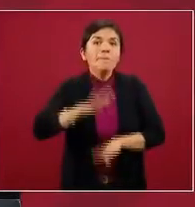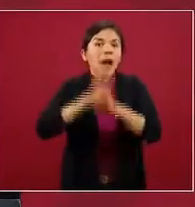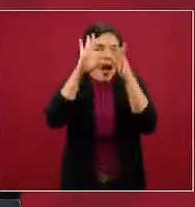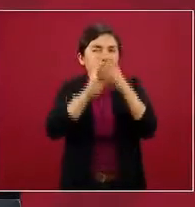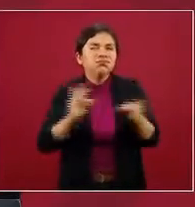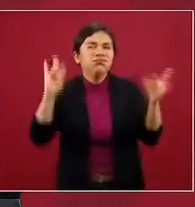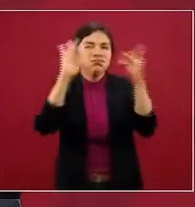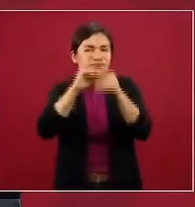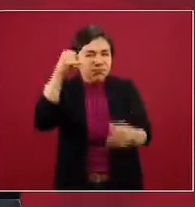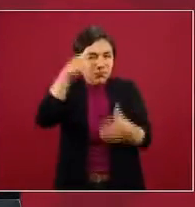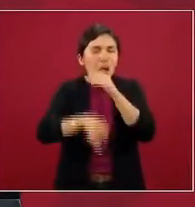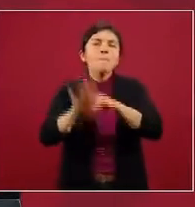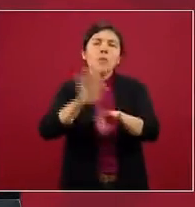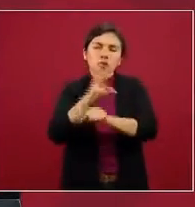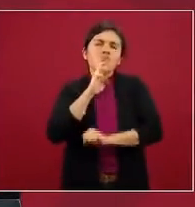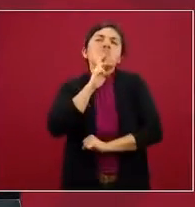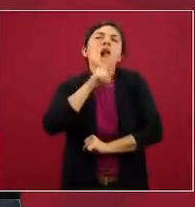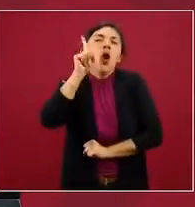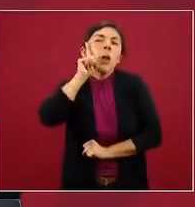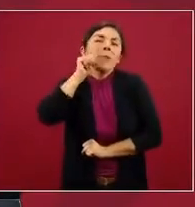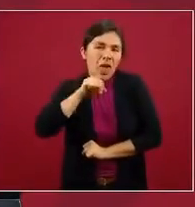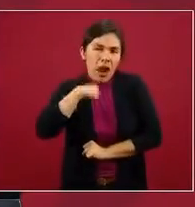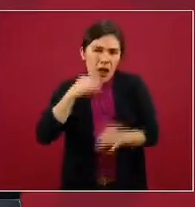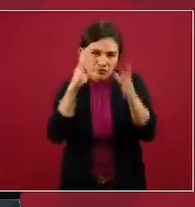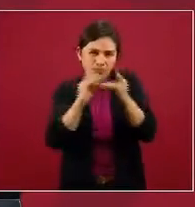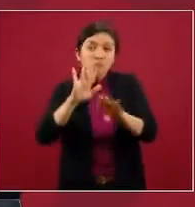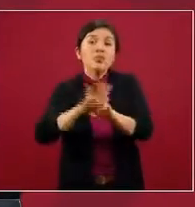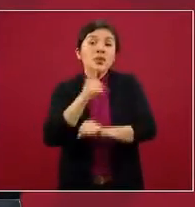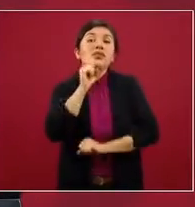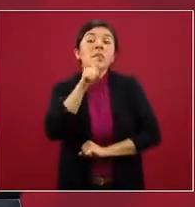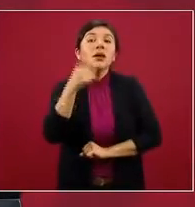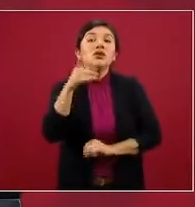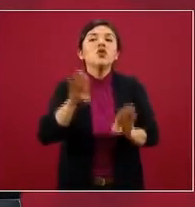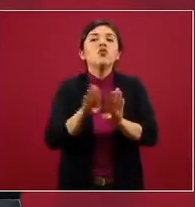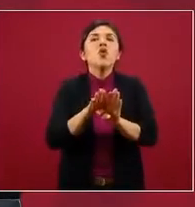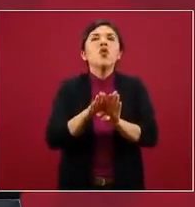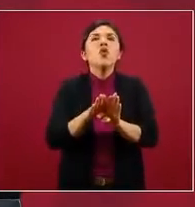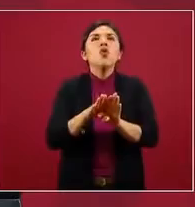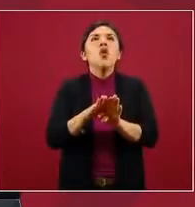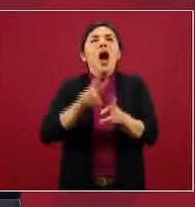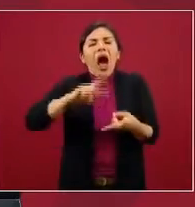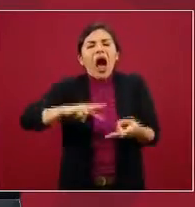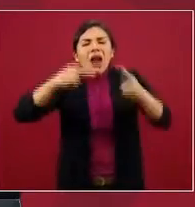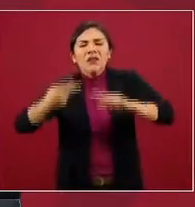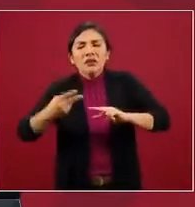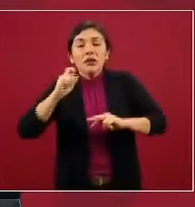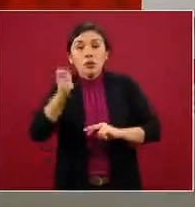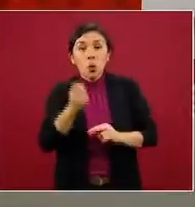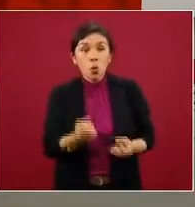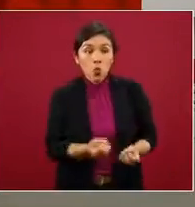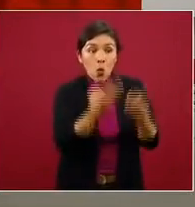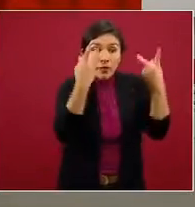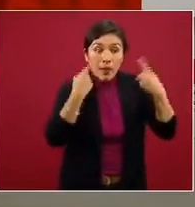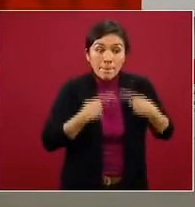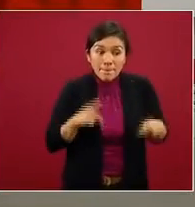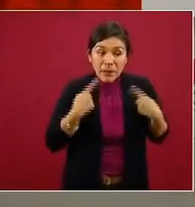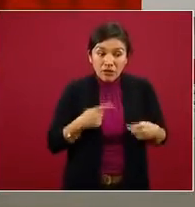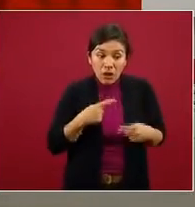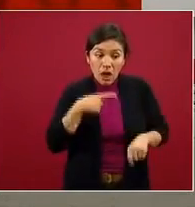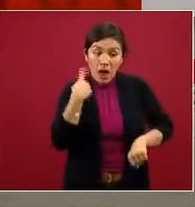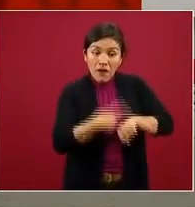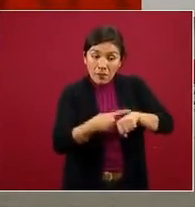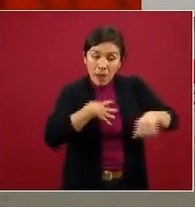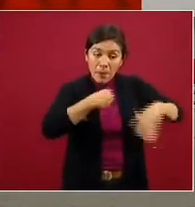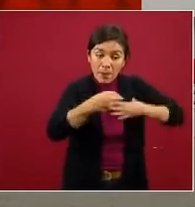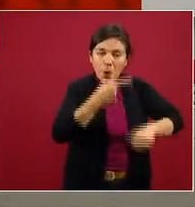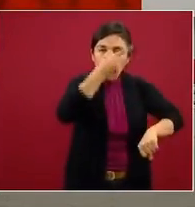explicación detallada, por eso me la reservo para mañana, porque también es contrario a la intuición que el número de personas infectadas